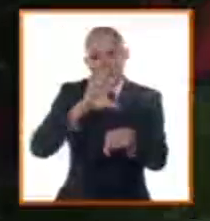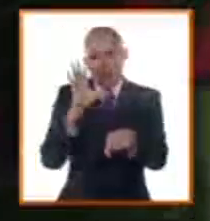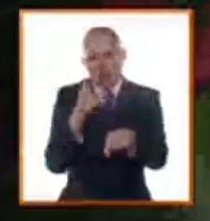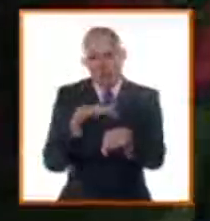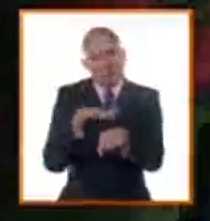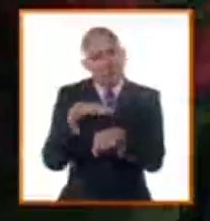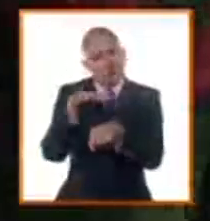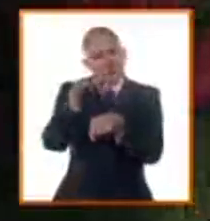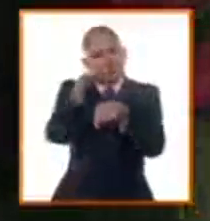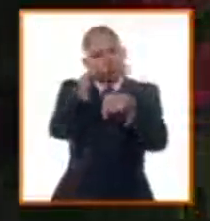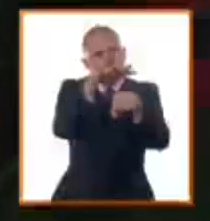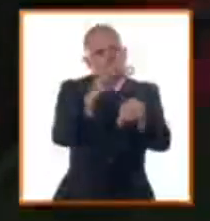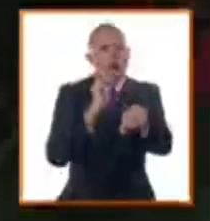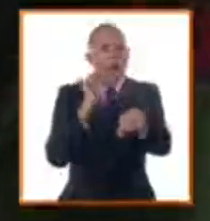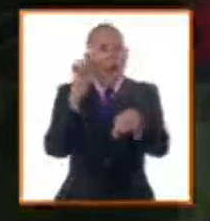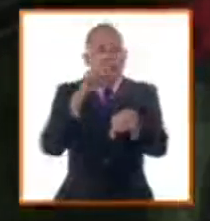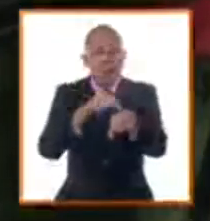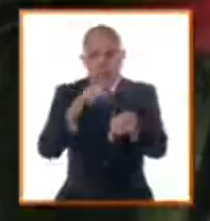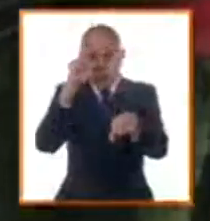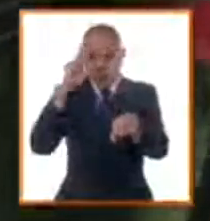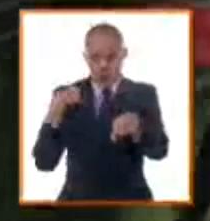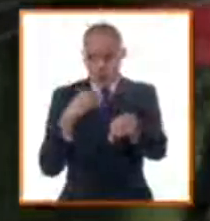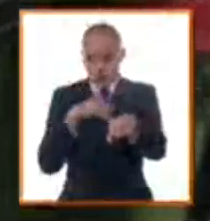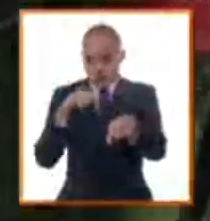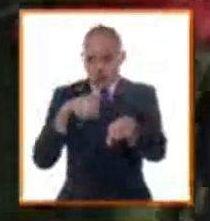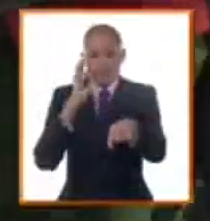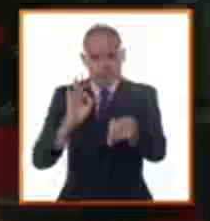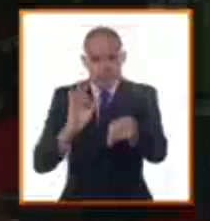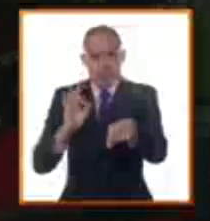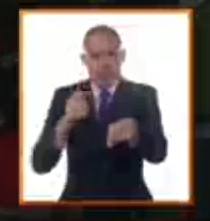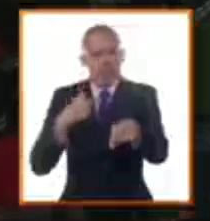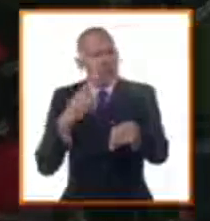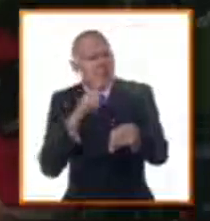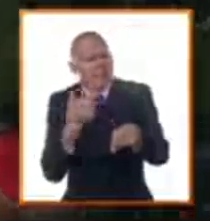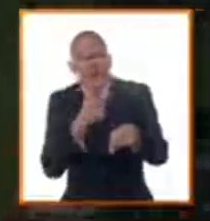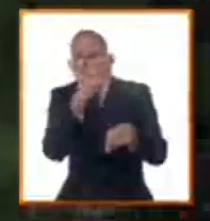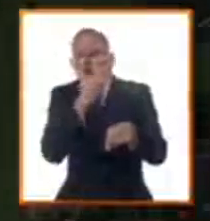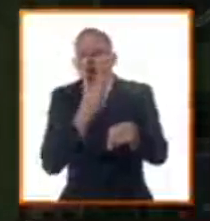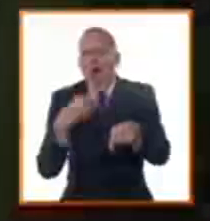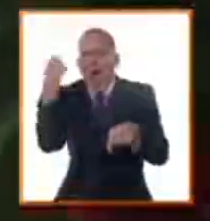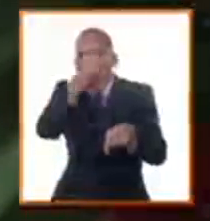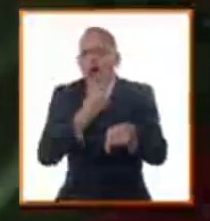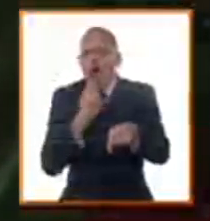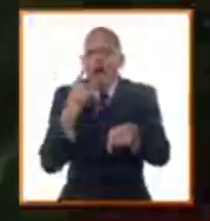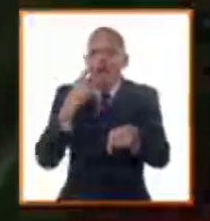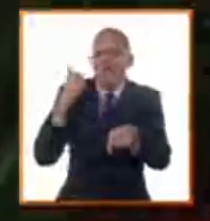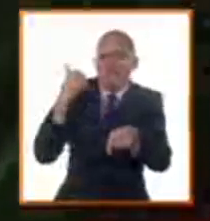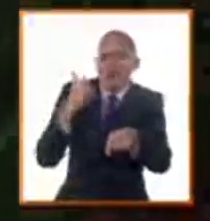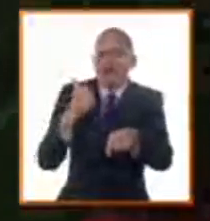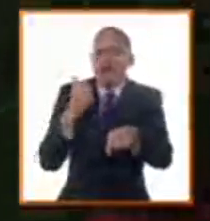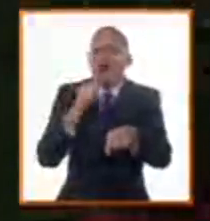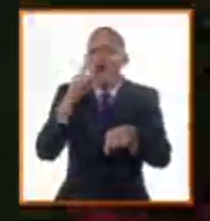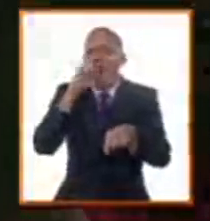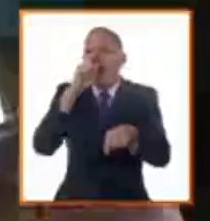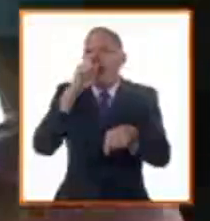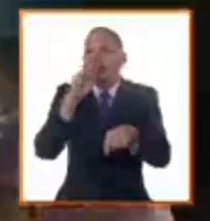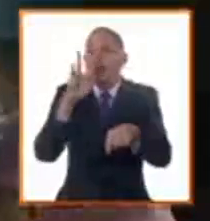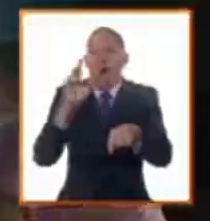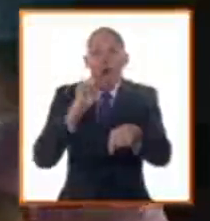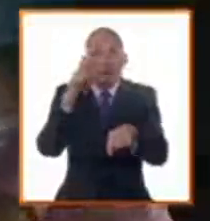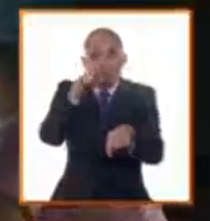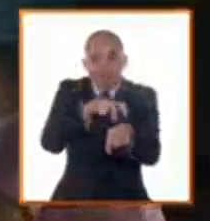doctora Claudia Rebeca Alderí acaparó mi atención. Su juventud, apenas 24 años, su coraje,